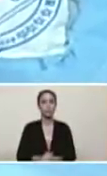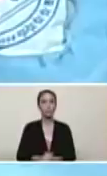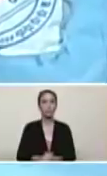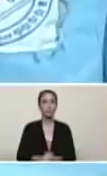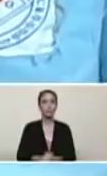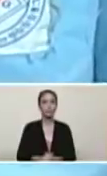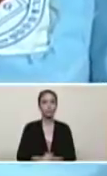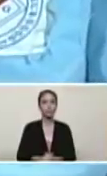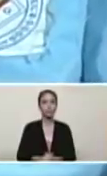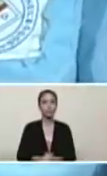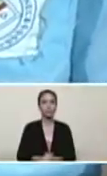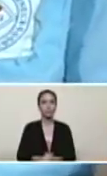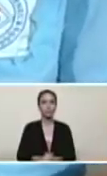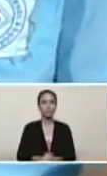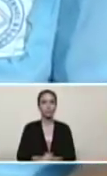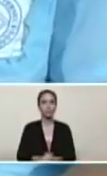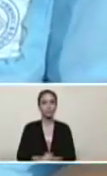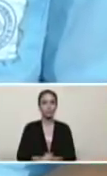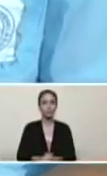orando.